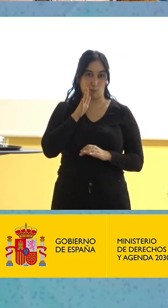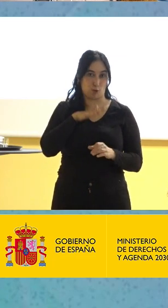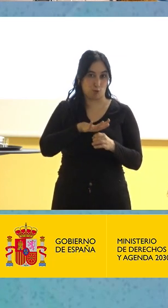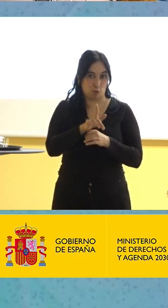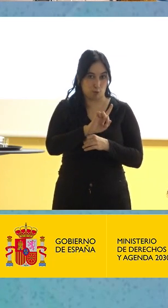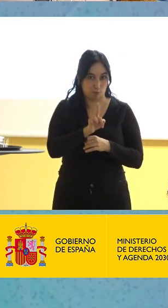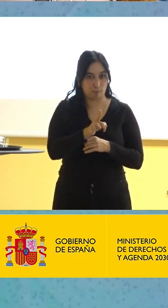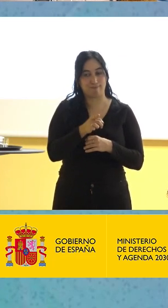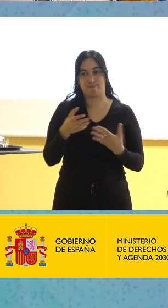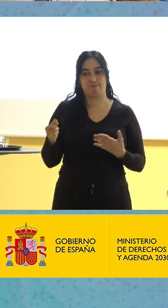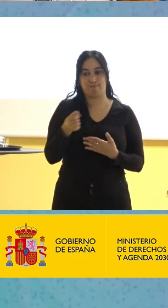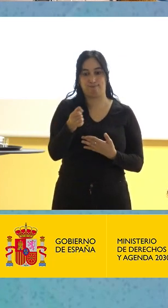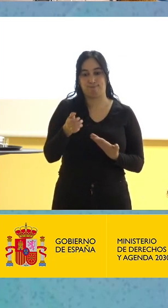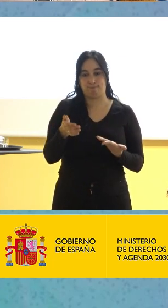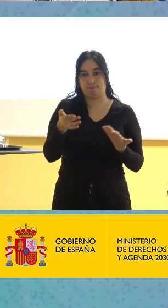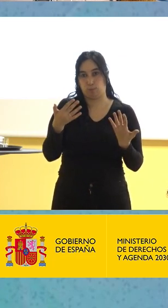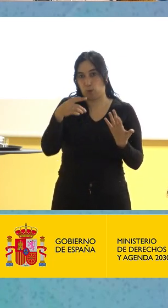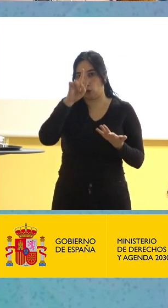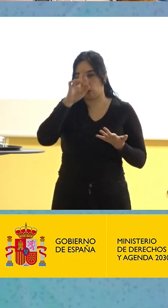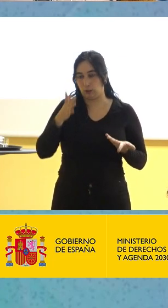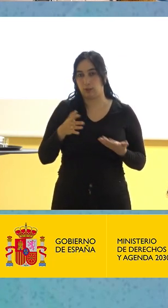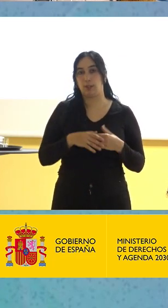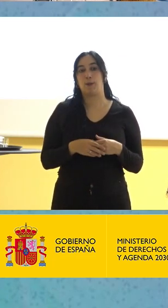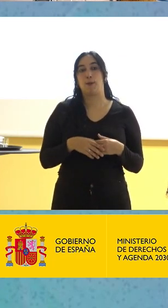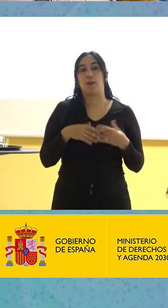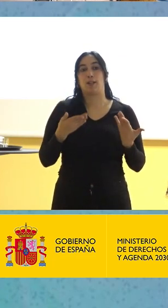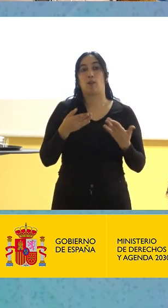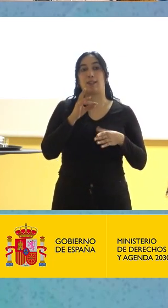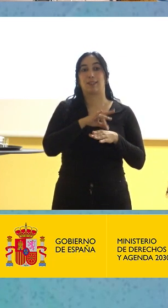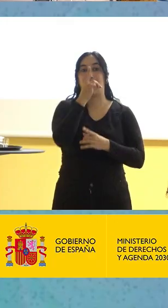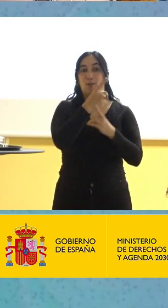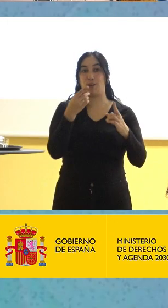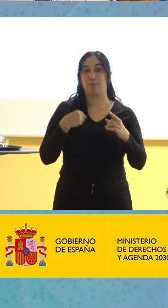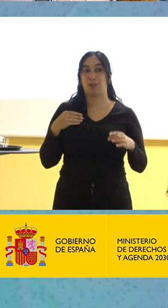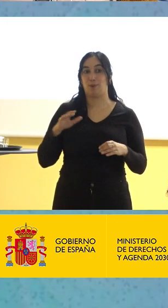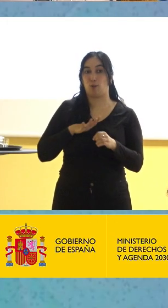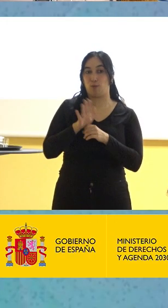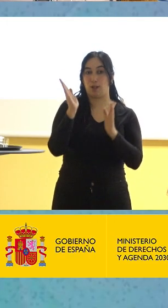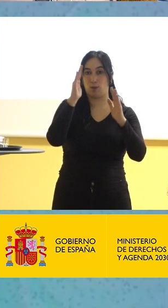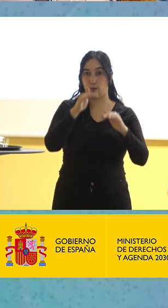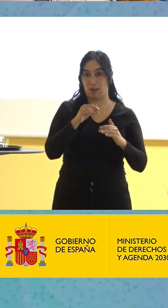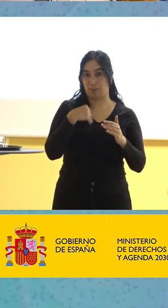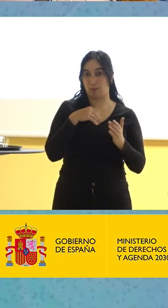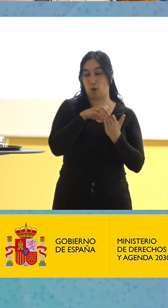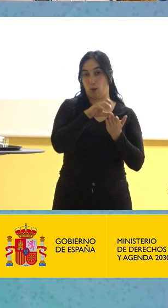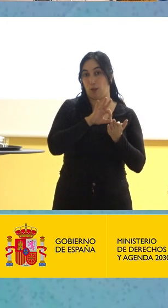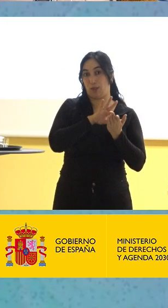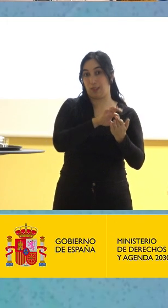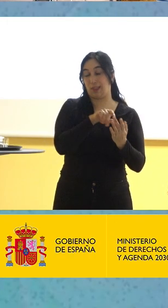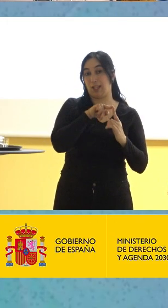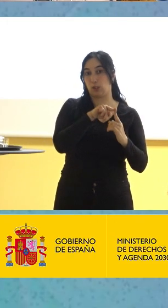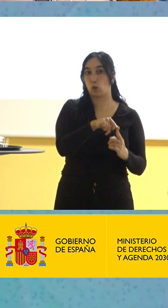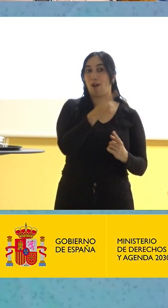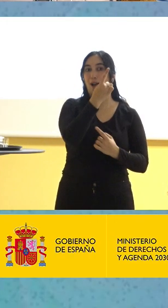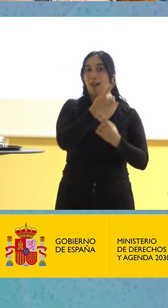los CESUR. Y algunas de estas patologías que no están cubiertas por los CESUR sí que se cubren, solamente algunas, por